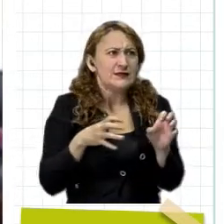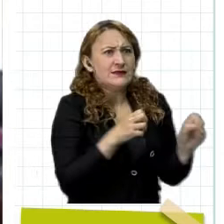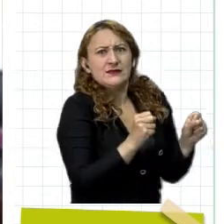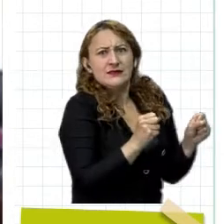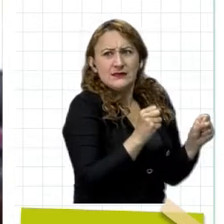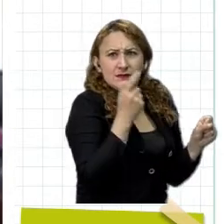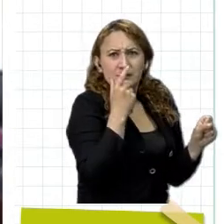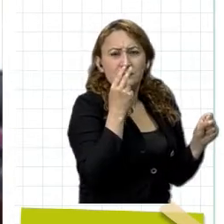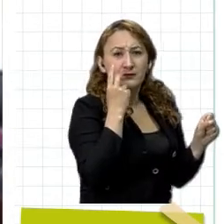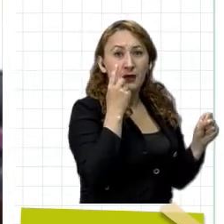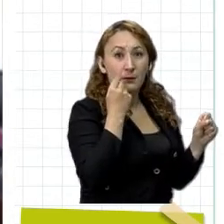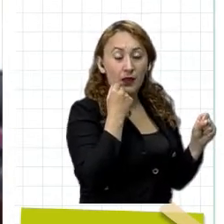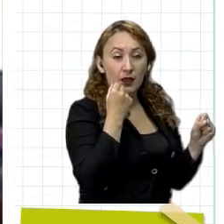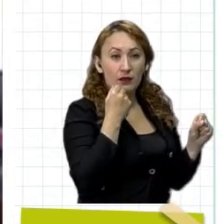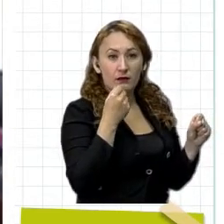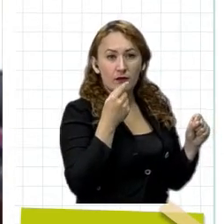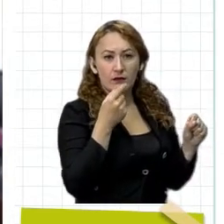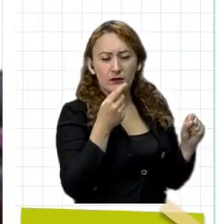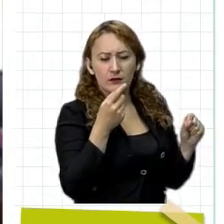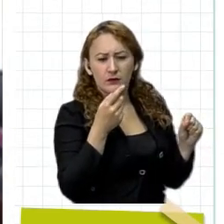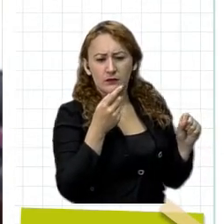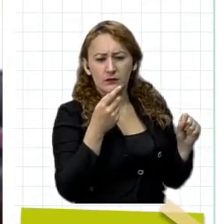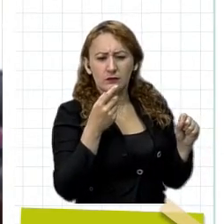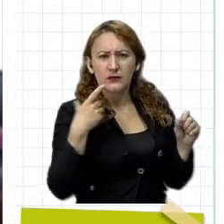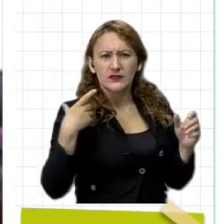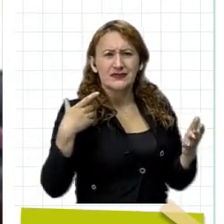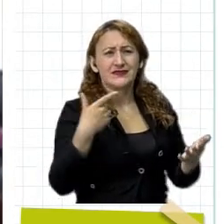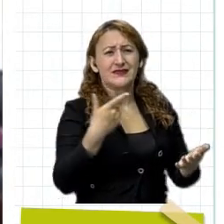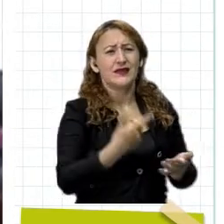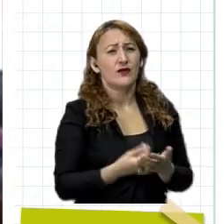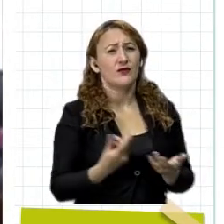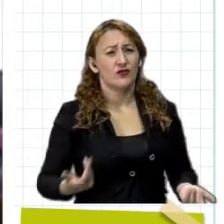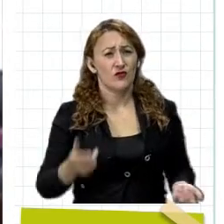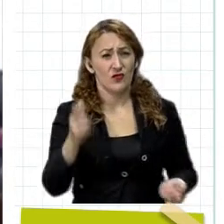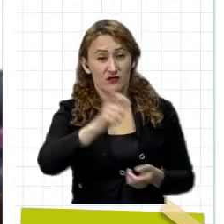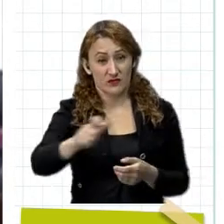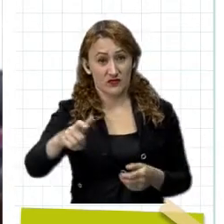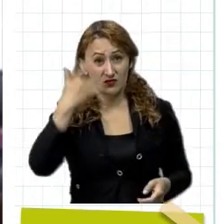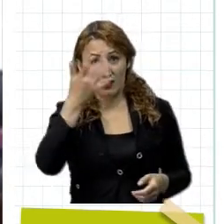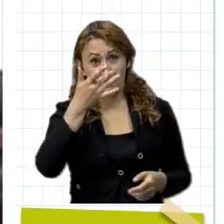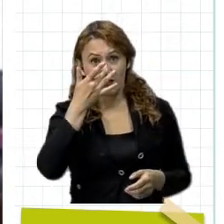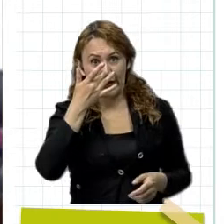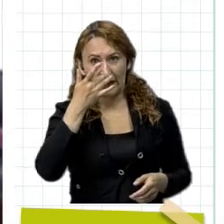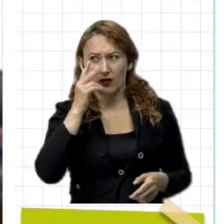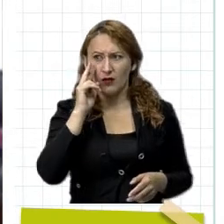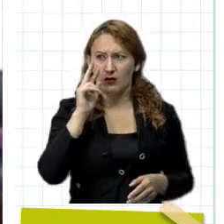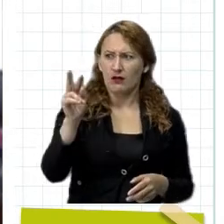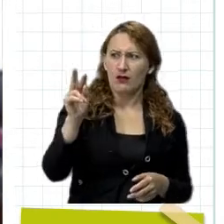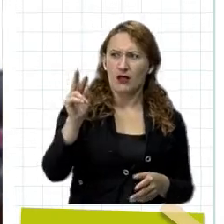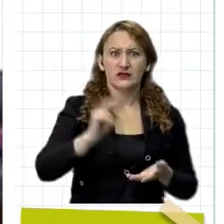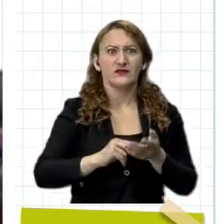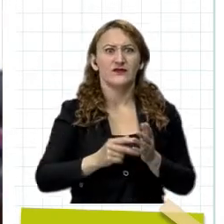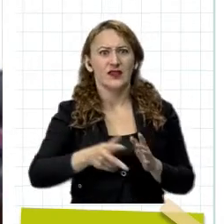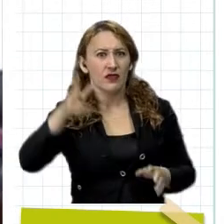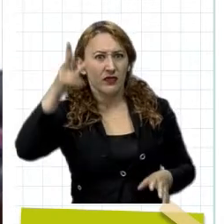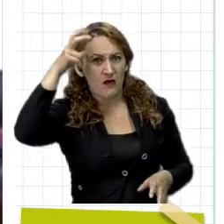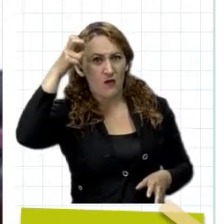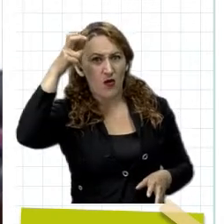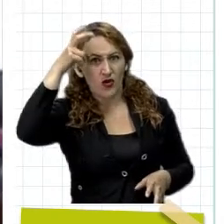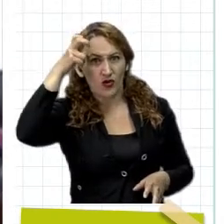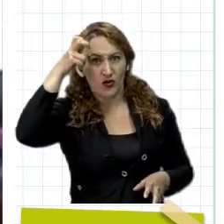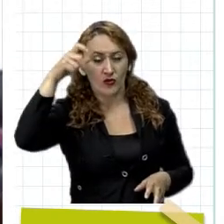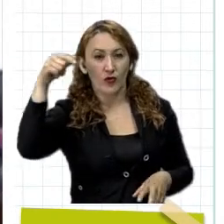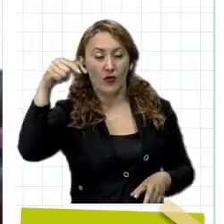del padre. Durante siglos, la imagen del negro había servido para identificar al demonio en la escuela, en